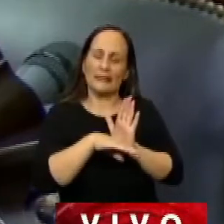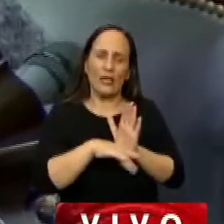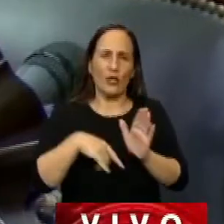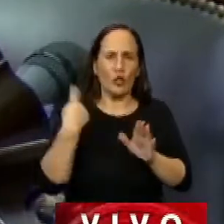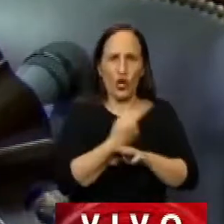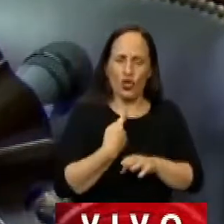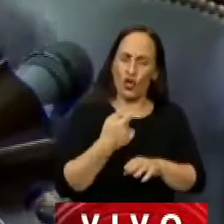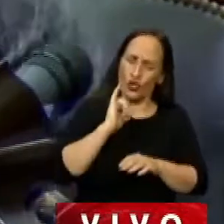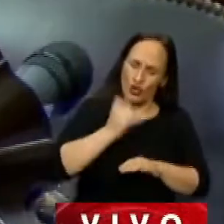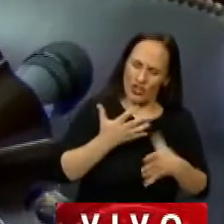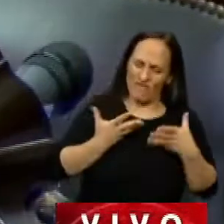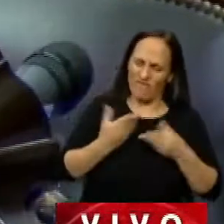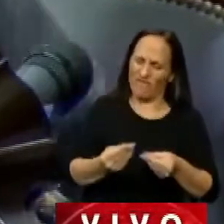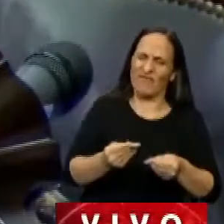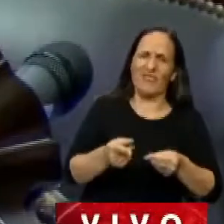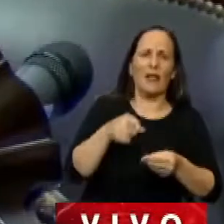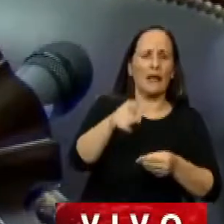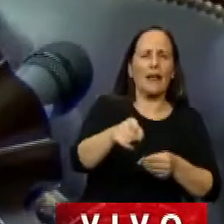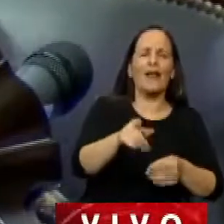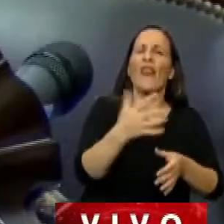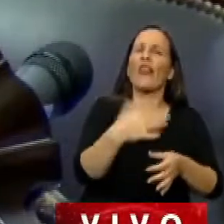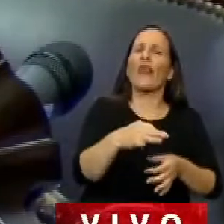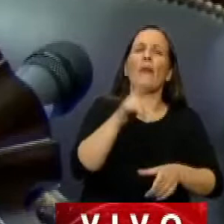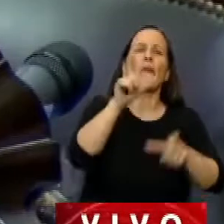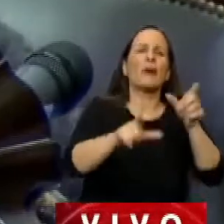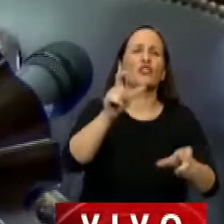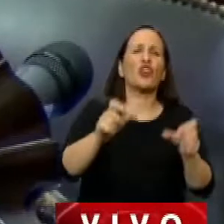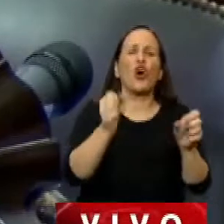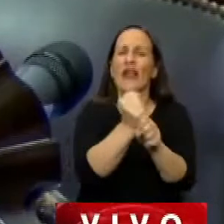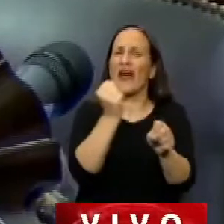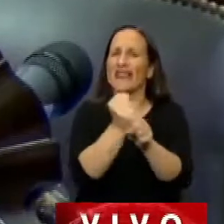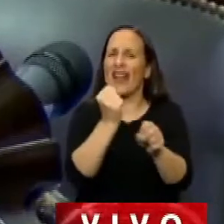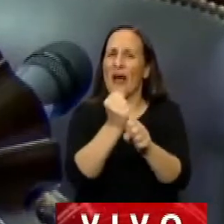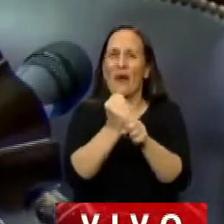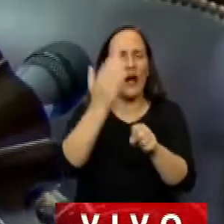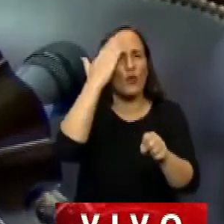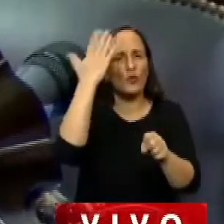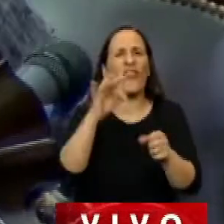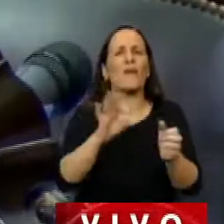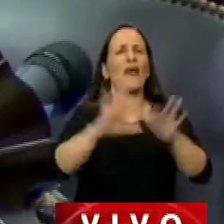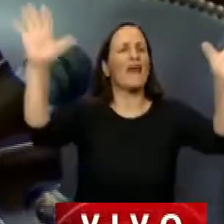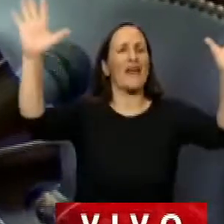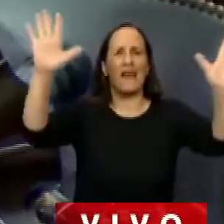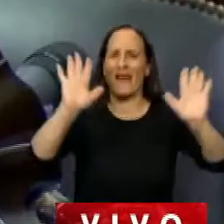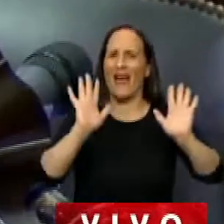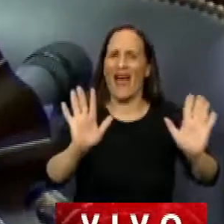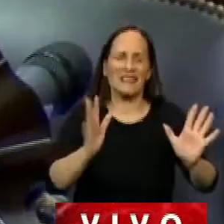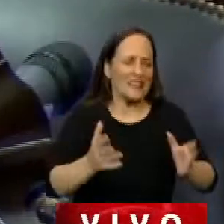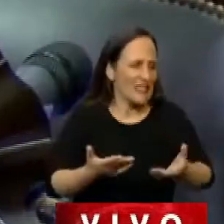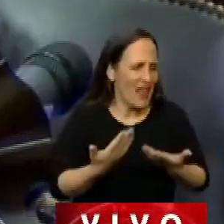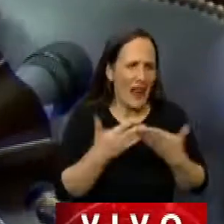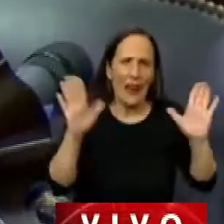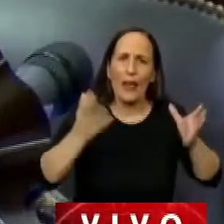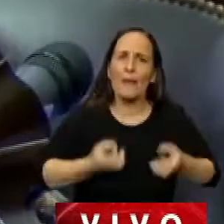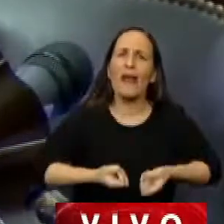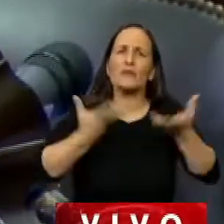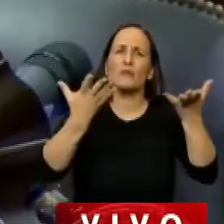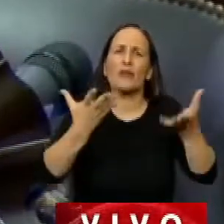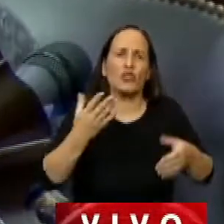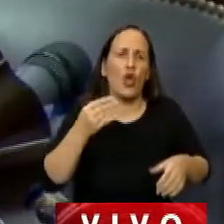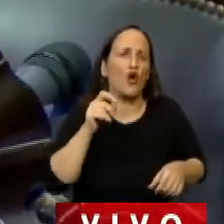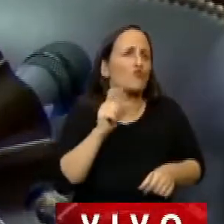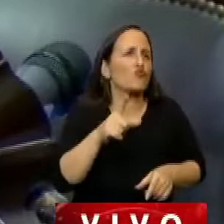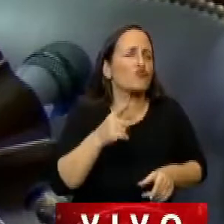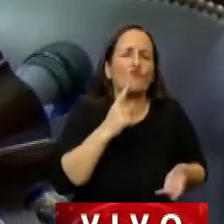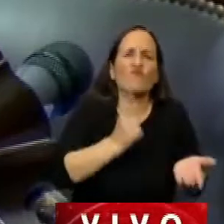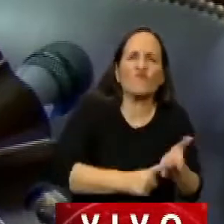total independencia política de todas las trabajadoras y trabajadores de la cultura, que puedan expresarse políticamente